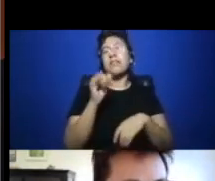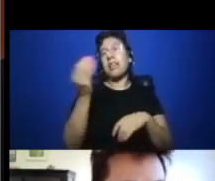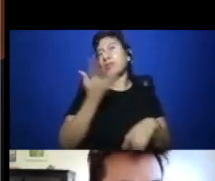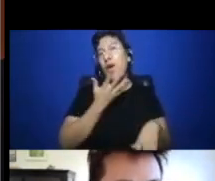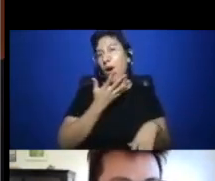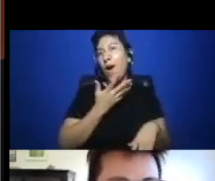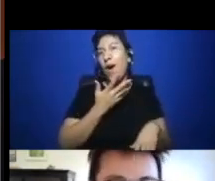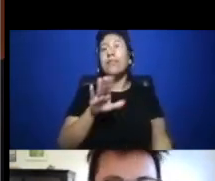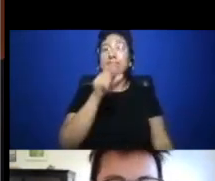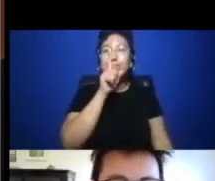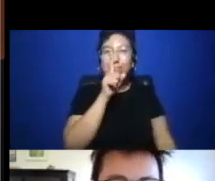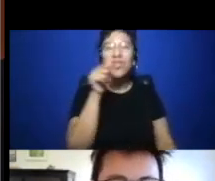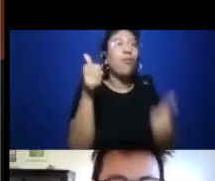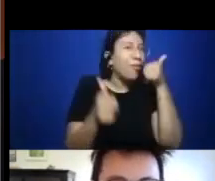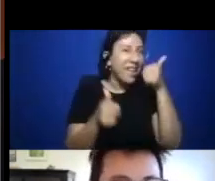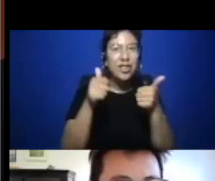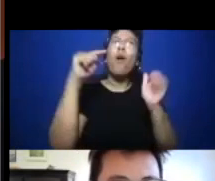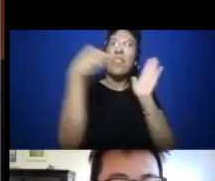que ustedes usan,